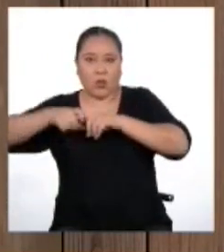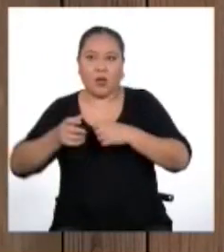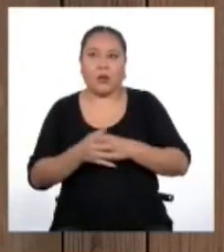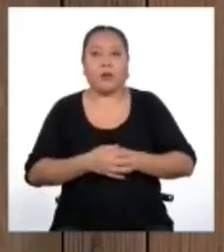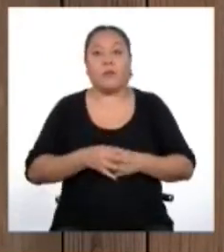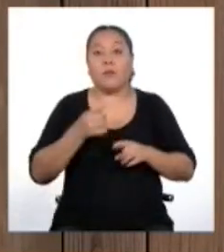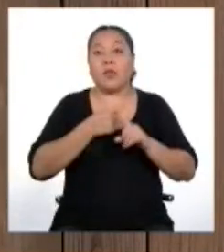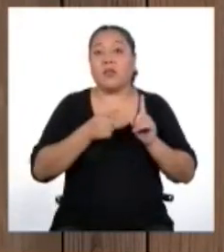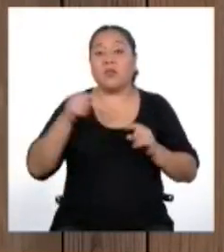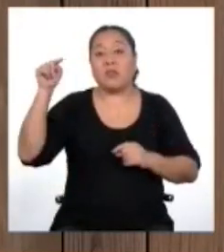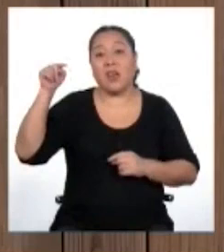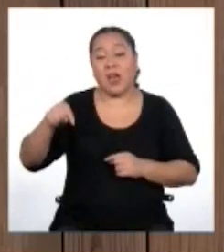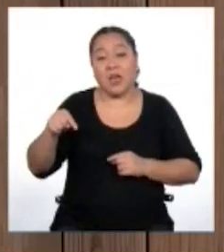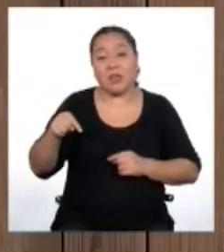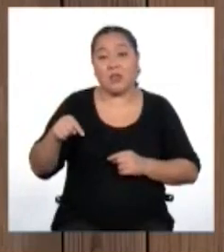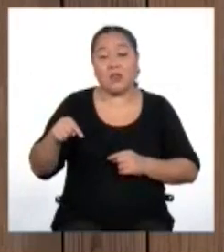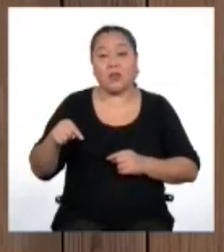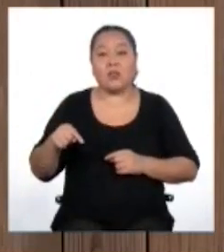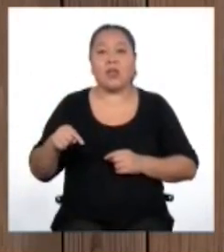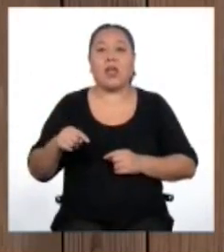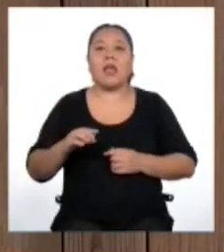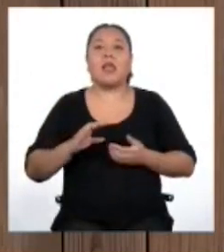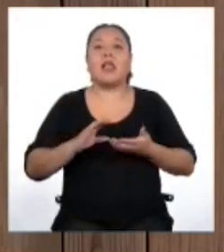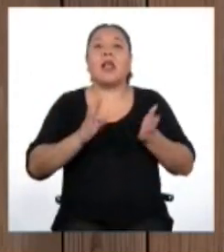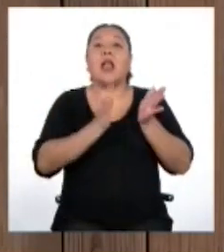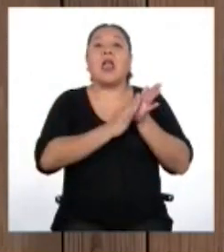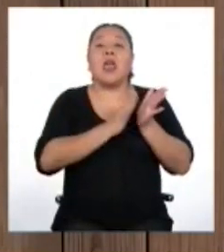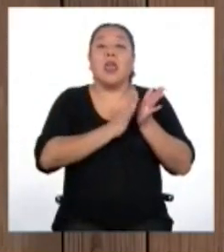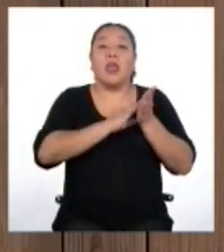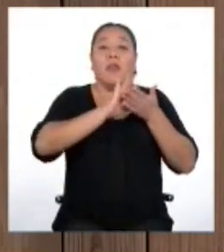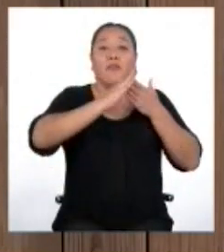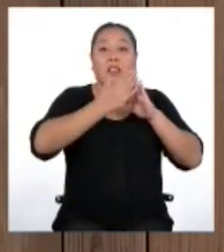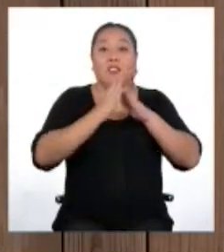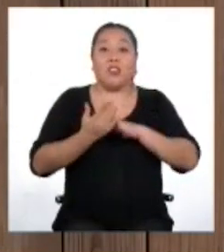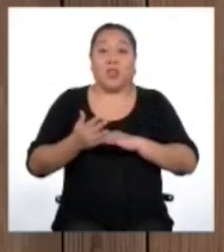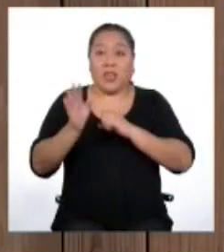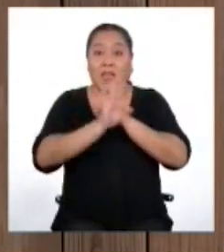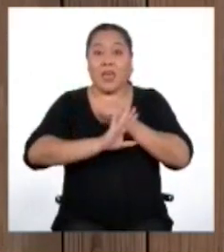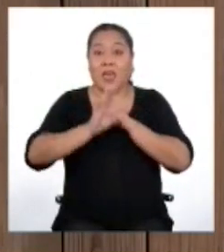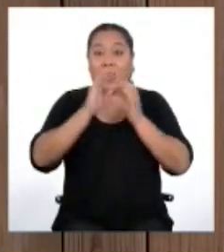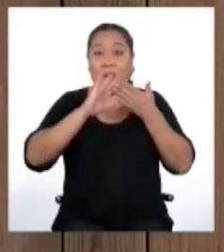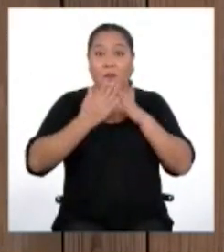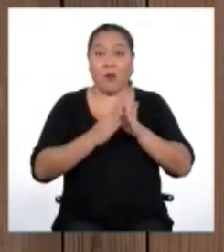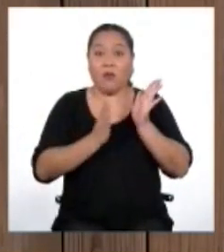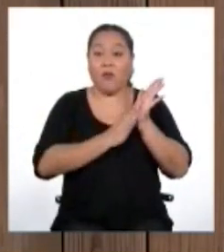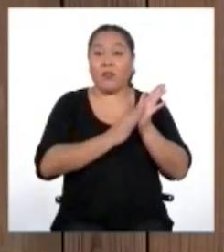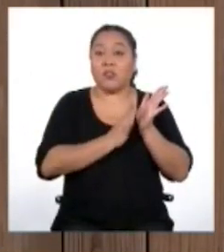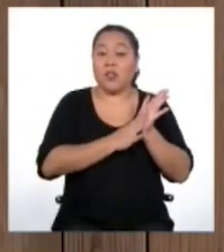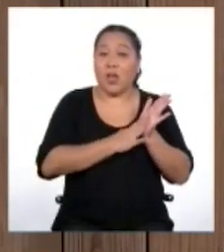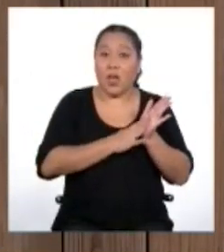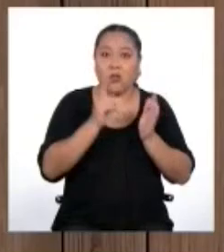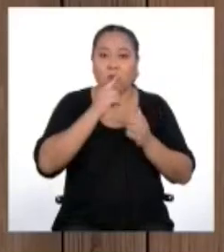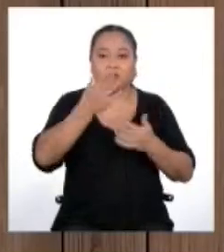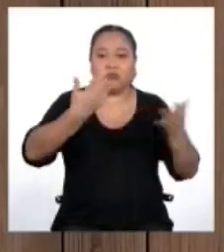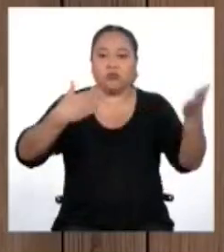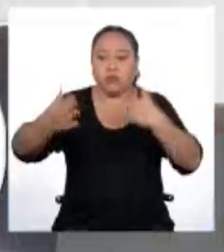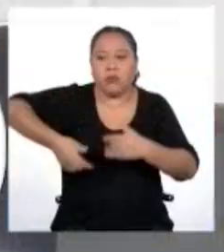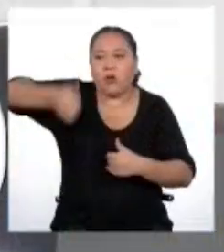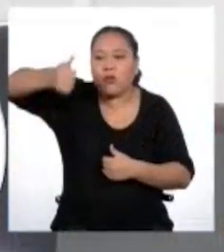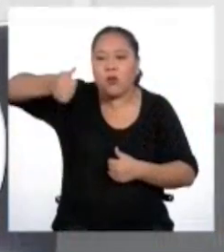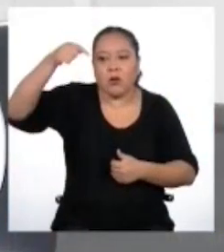sido posible si es que la Defensoría del Pueblo no hubiese invocado a las autoridades para tratar este